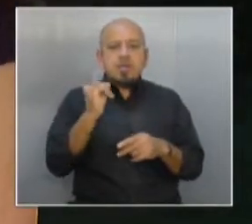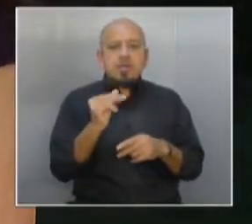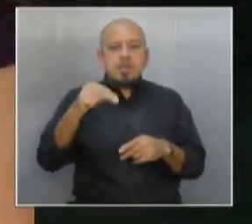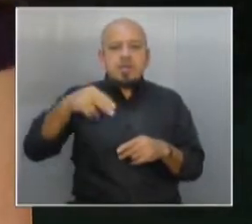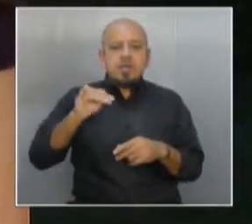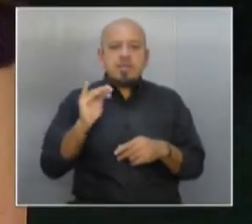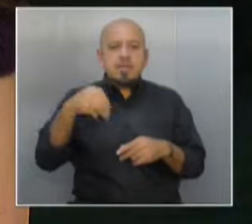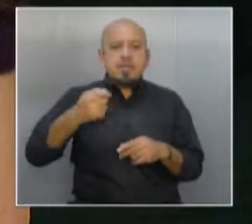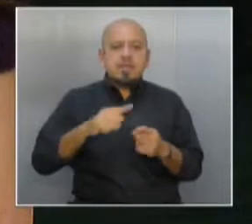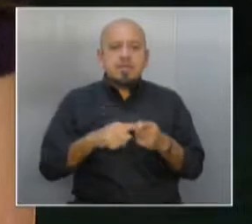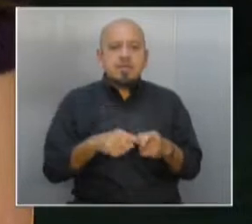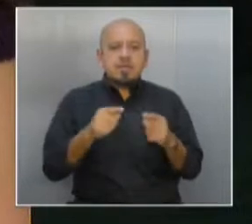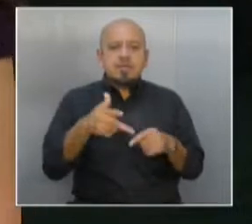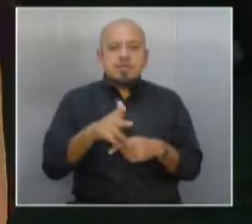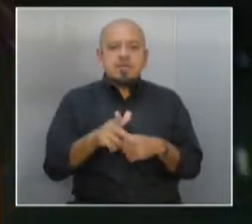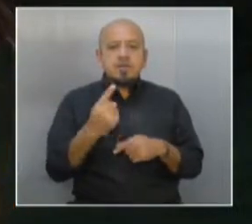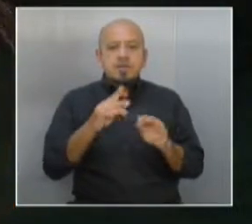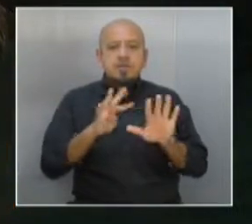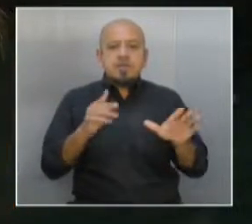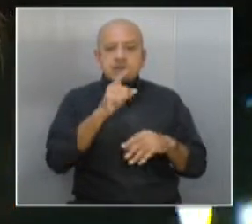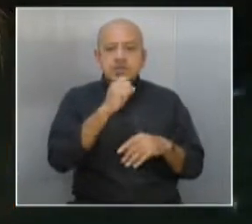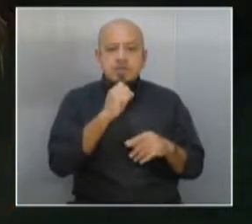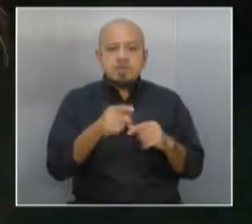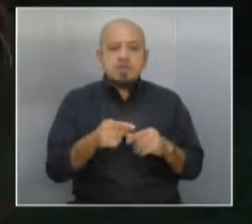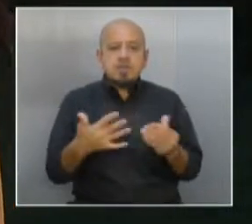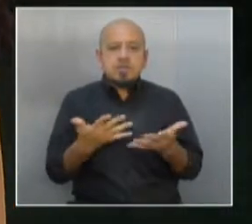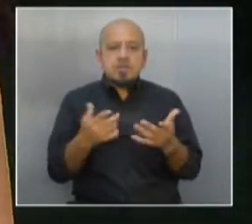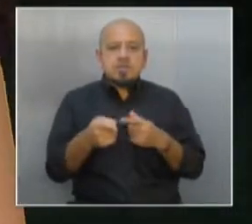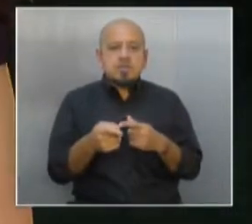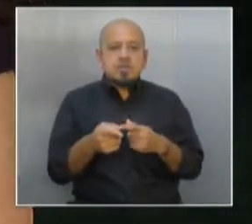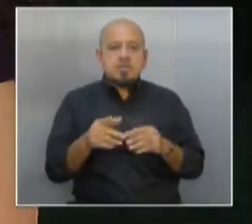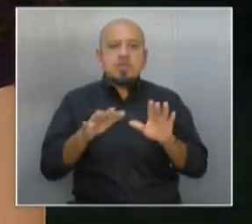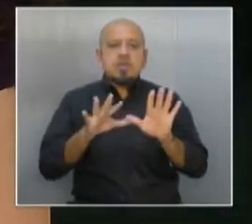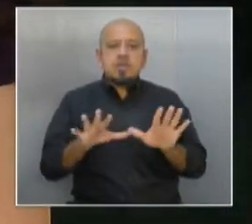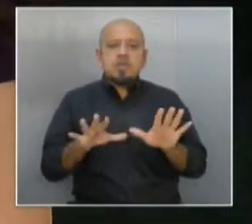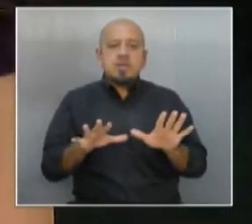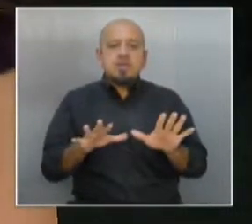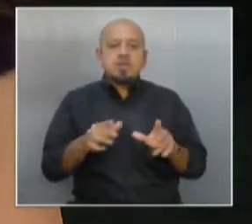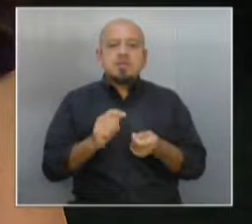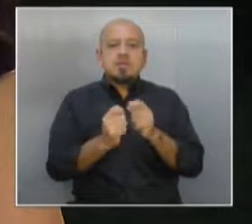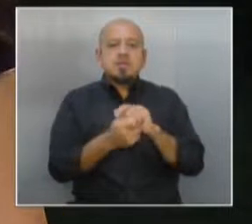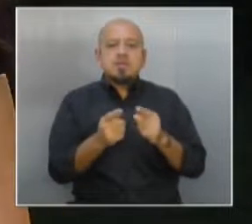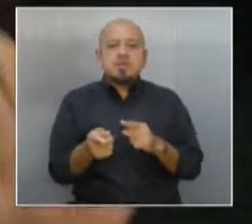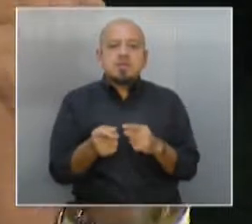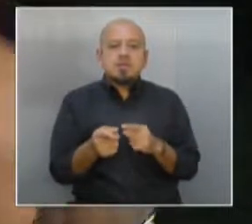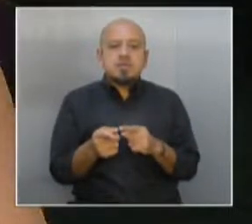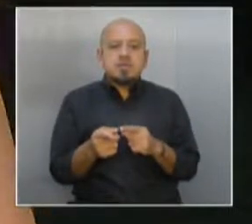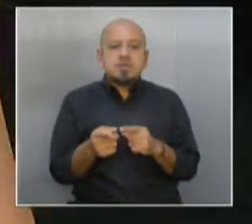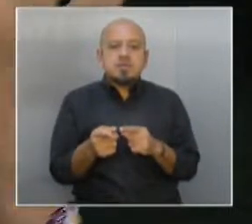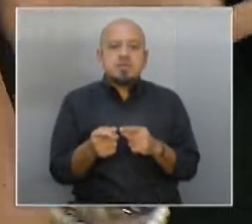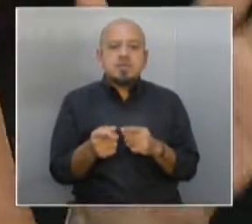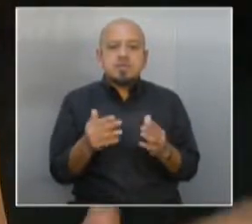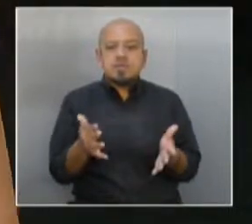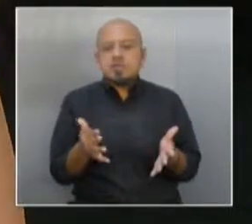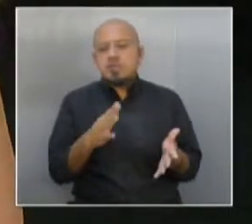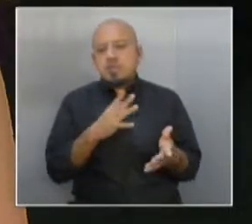bueno, casualmente era, la fecha era el 19 de marzo. Ahora es el 10 y cambió, claro, cambió claro. Todo, cambiamos todos, hubo